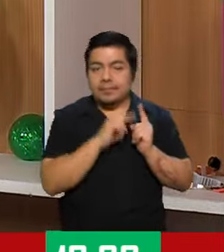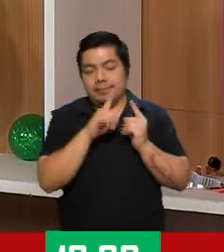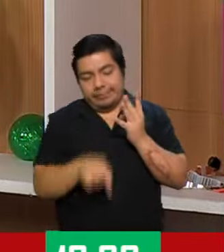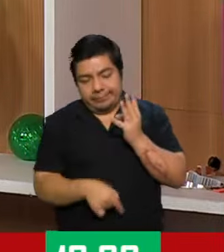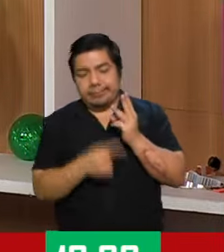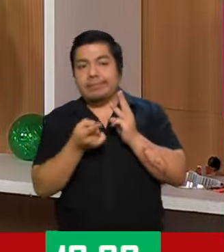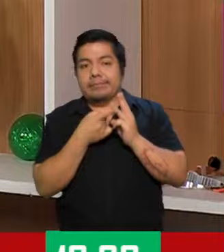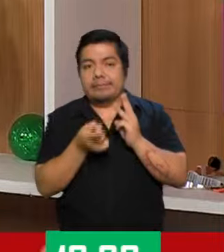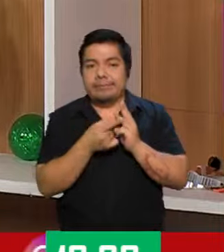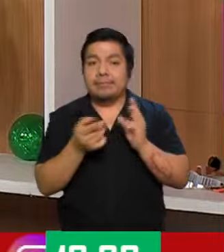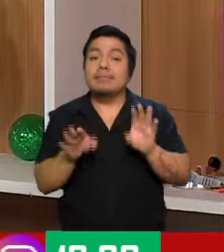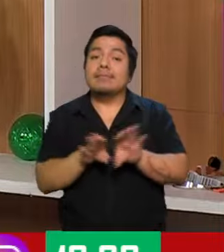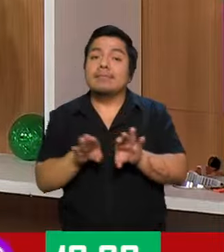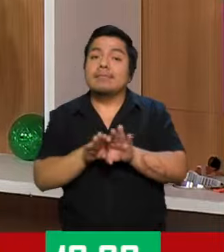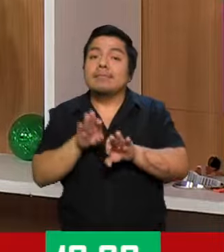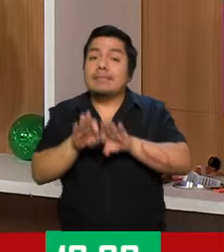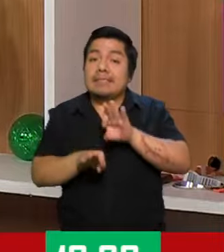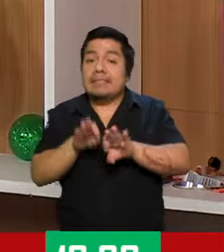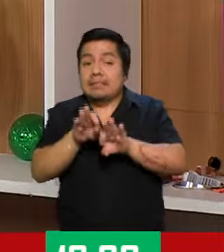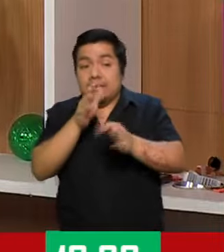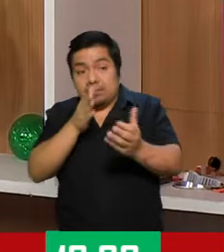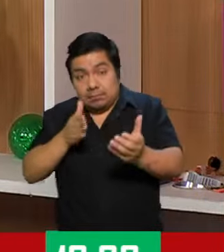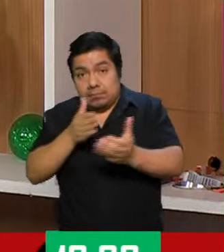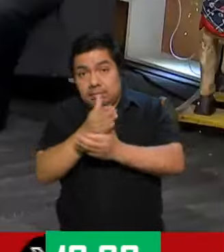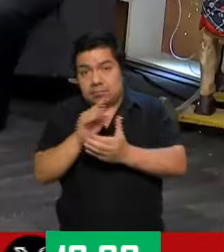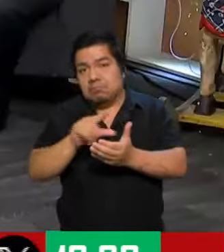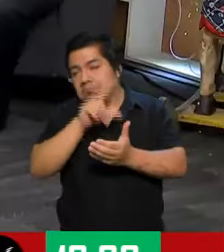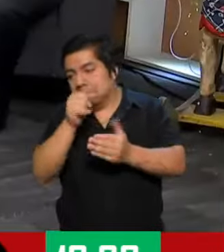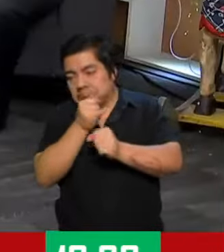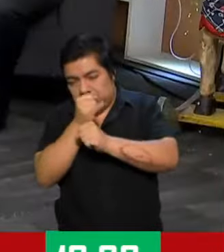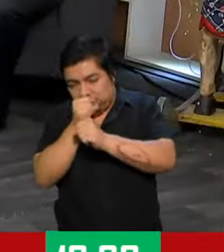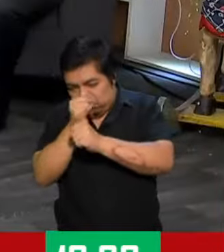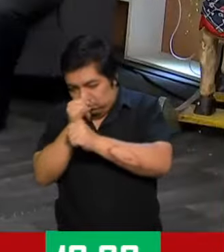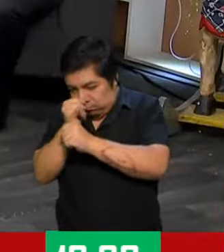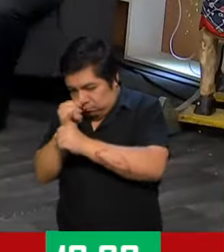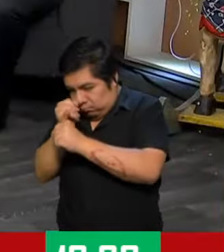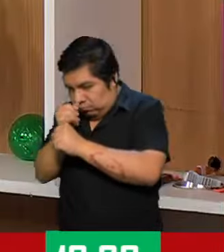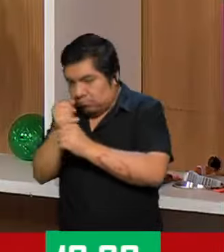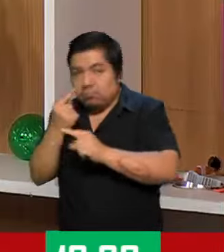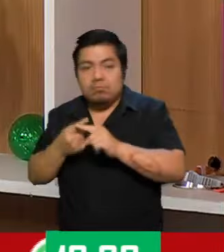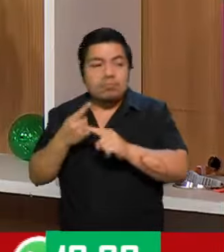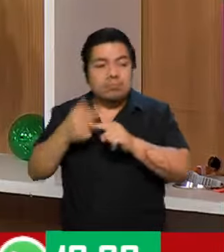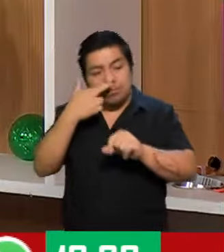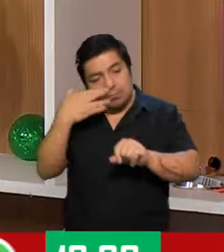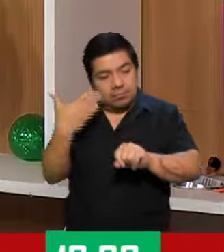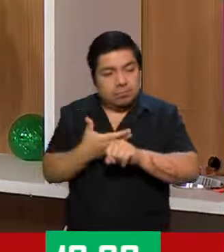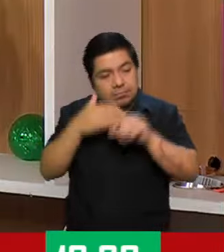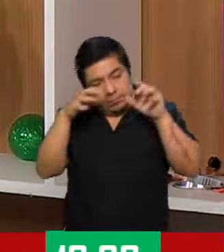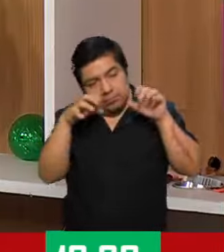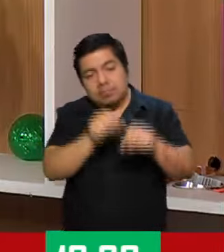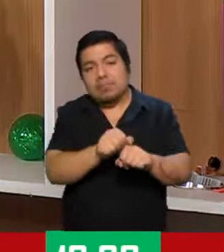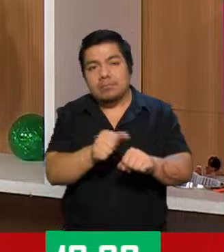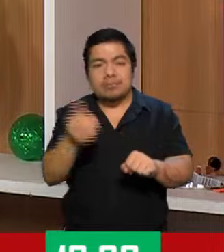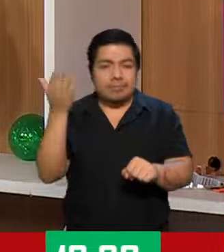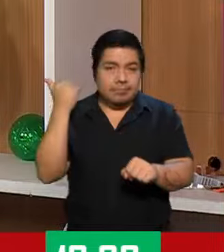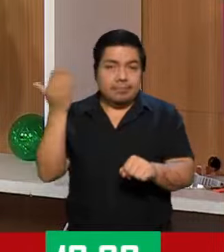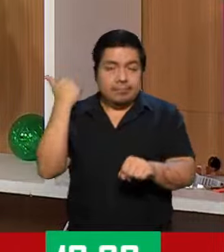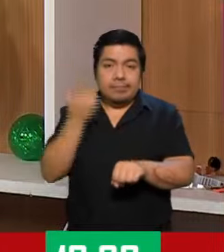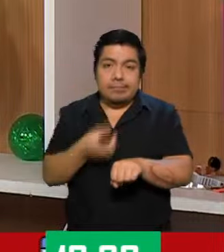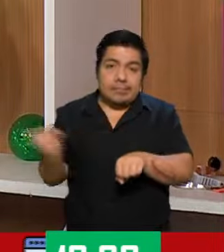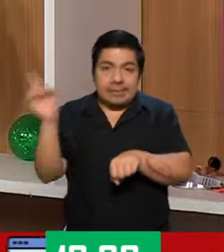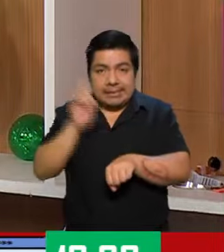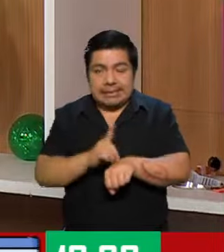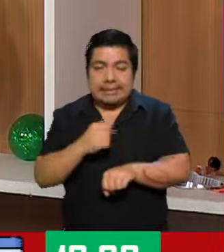proporciona inteligencia para poder integrar posteriormente las investigaciones y dar con los responsables. Hace algunos días, lamentablemente,